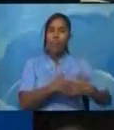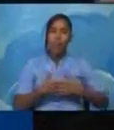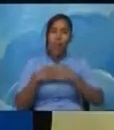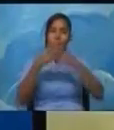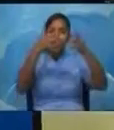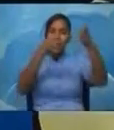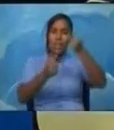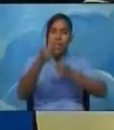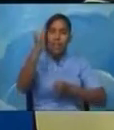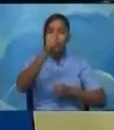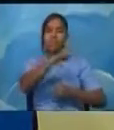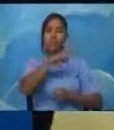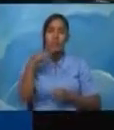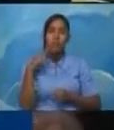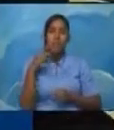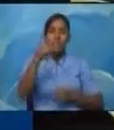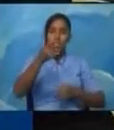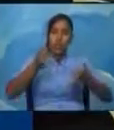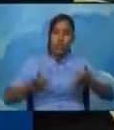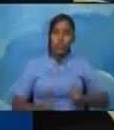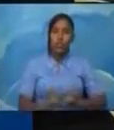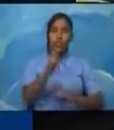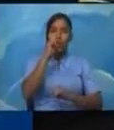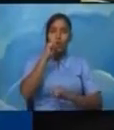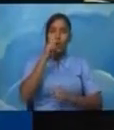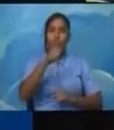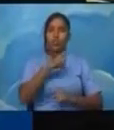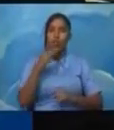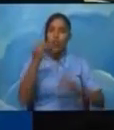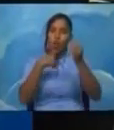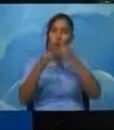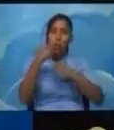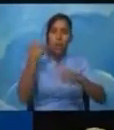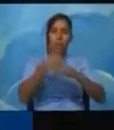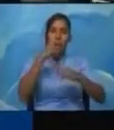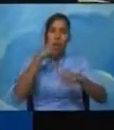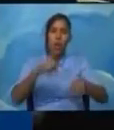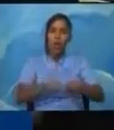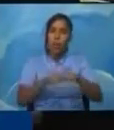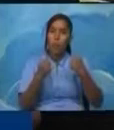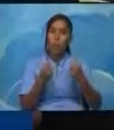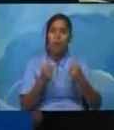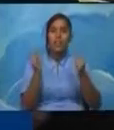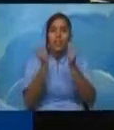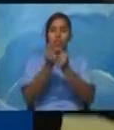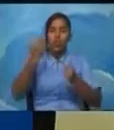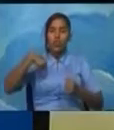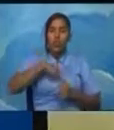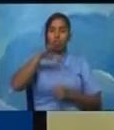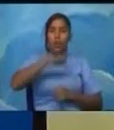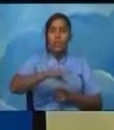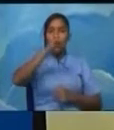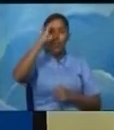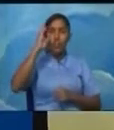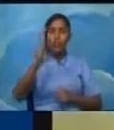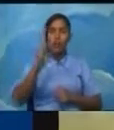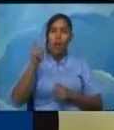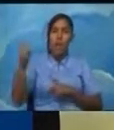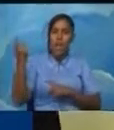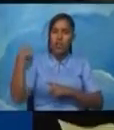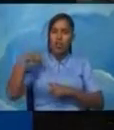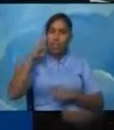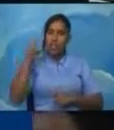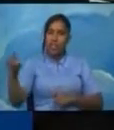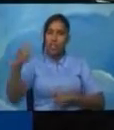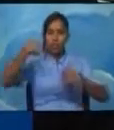fluye leche y miel, y esos hijos de Aná nos los comeremos como pan. Con nosotros está el Señor, ellos tienen